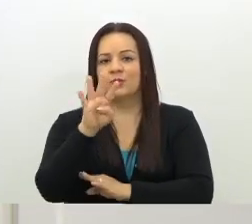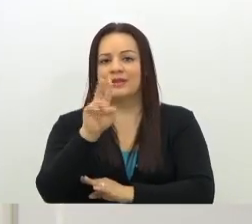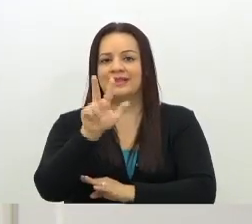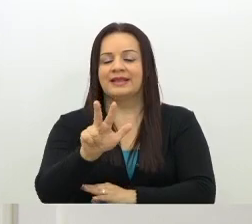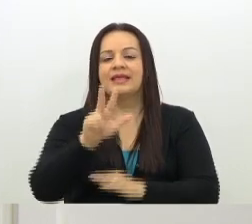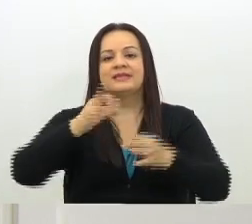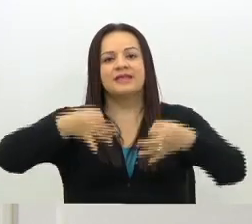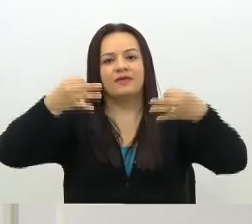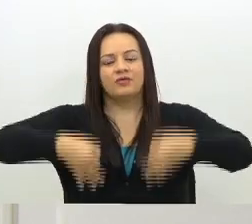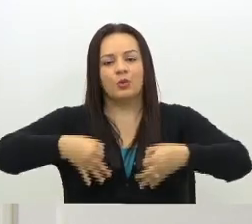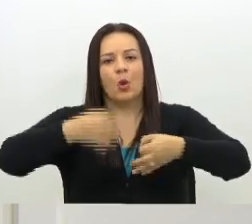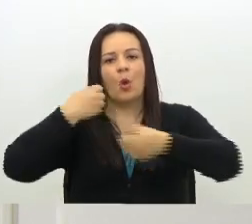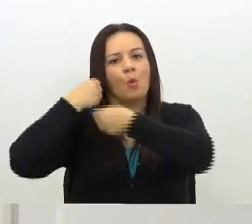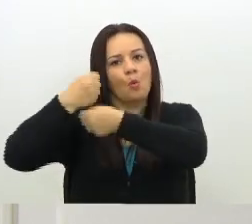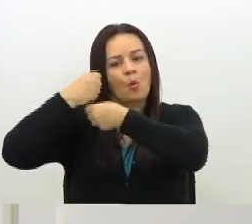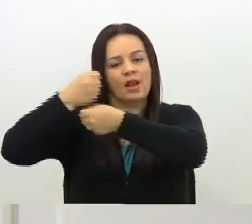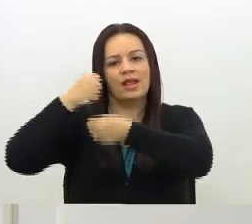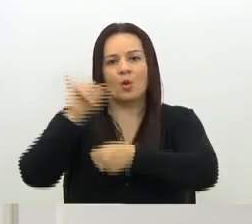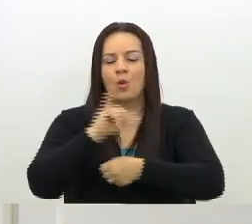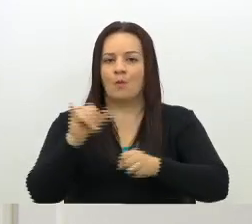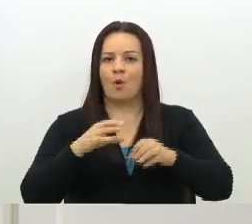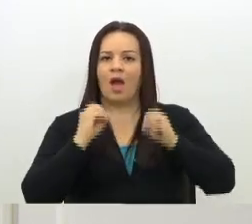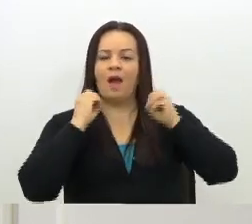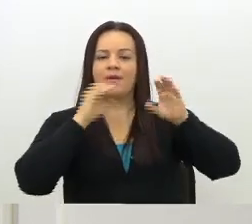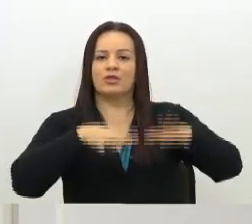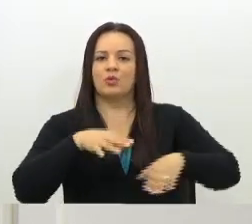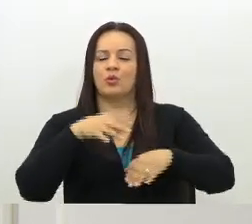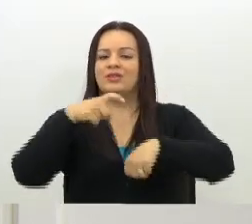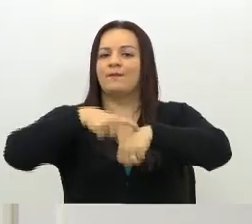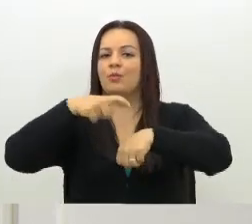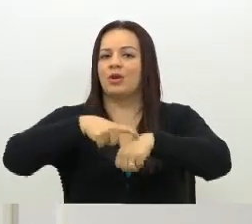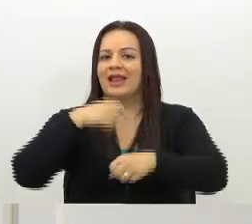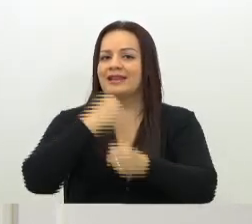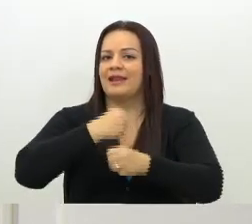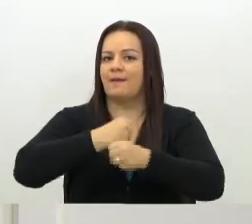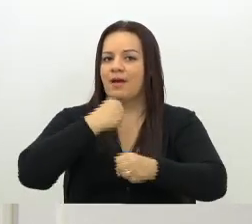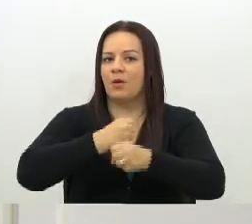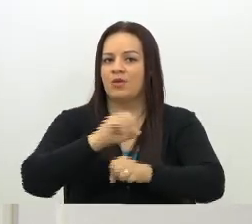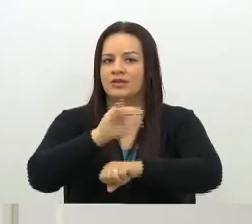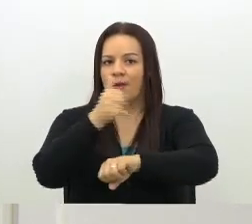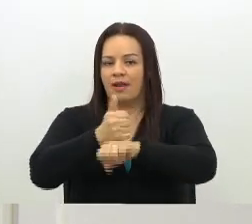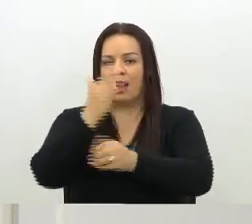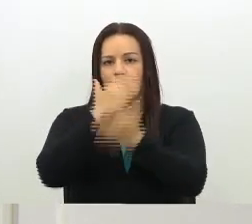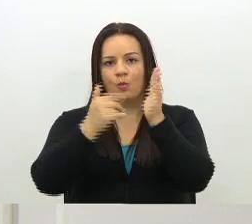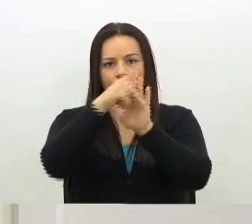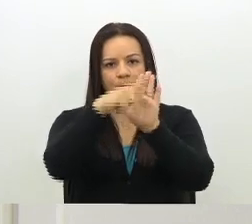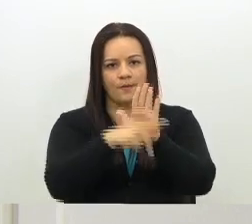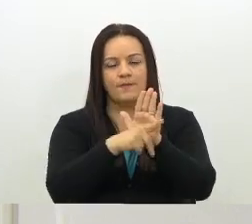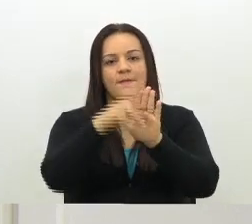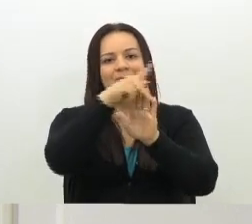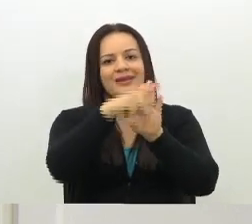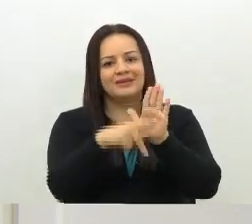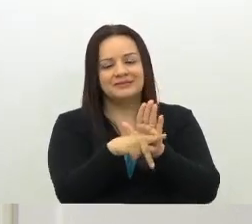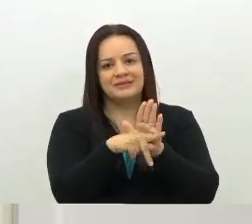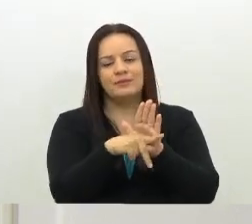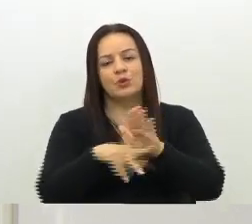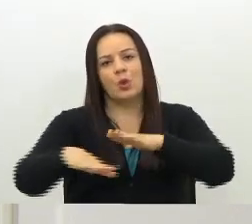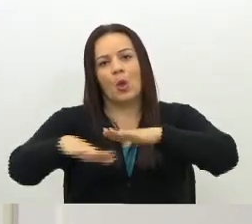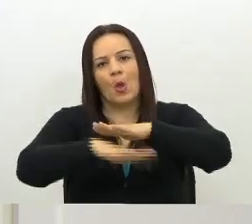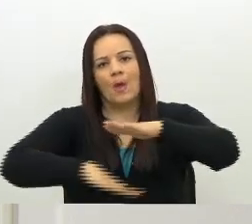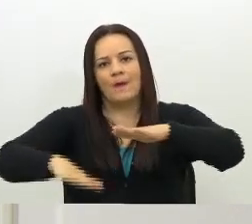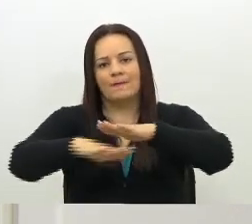la huelga como el abandono temporal de trabajo y se establecieron ciertos principios. Esos principios